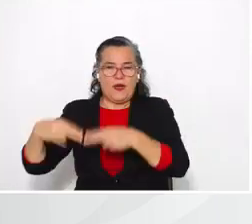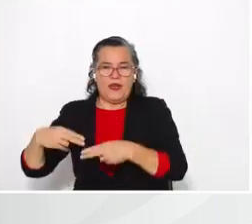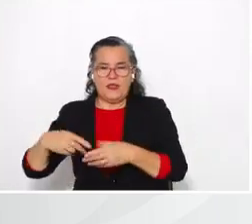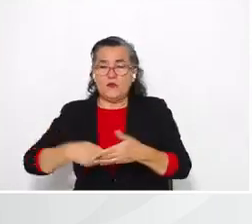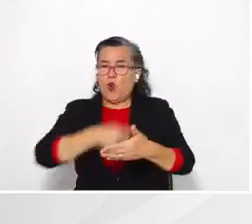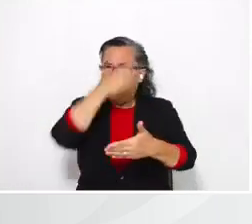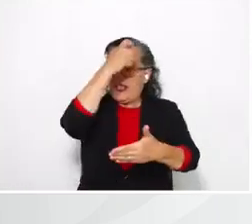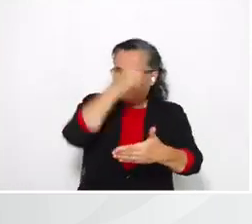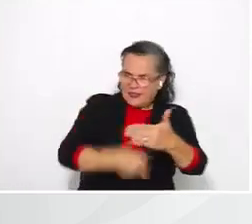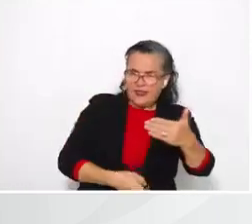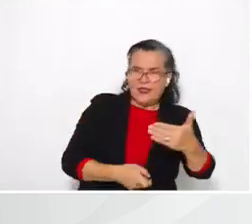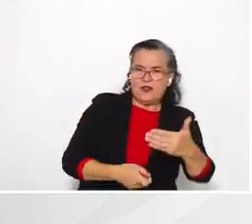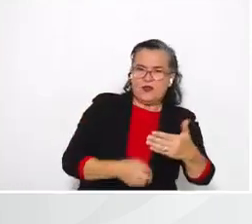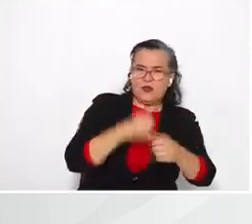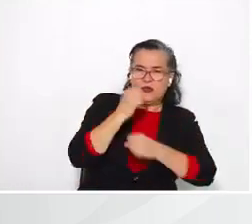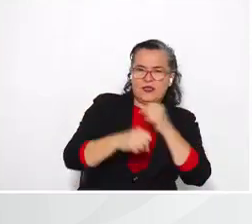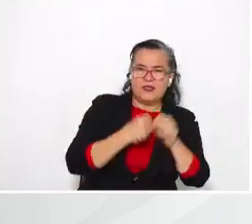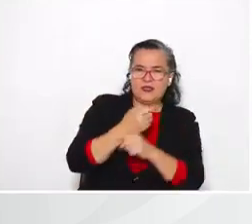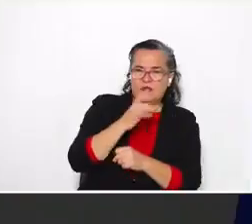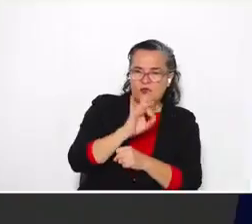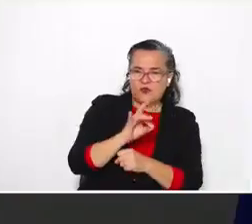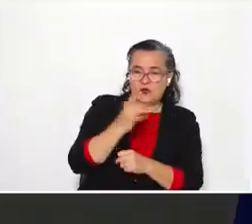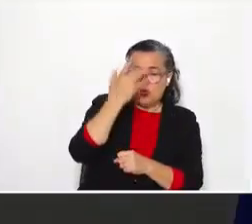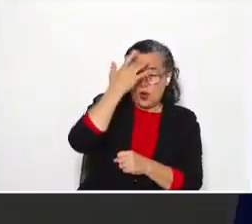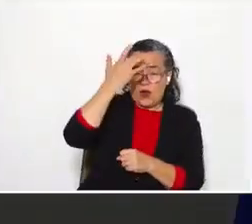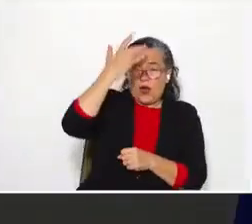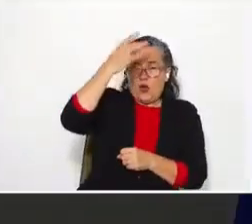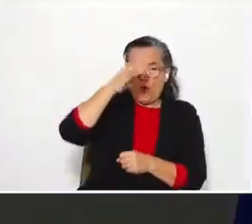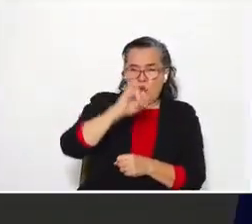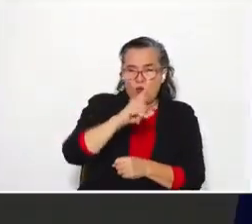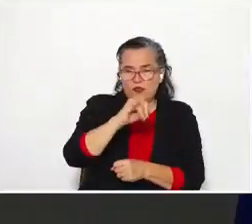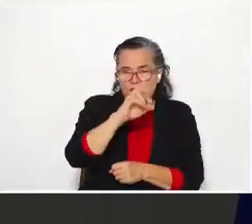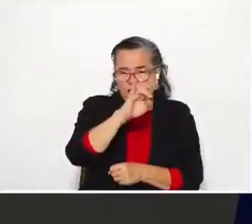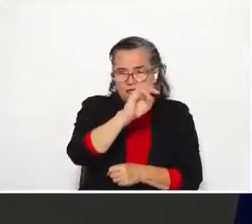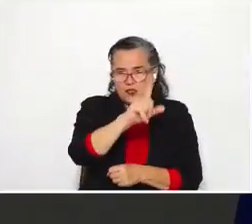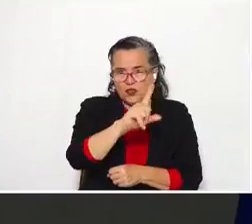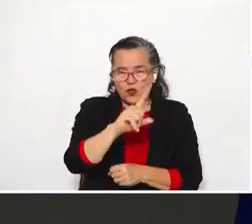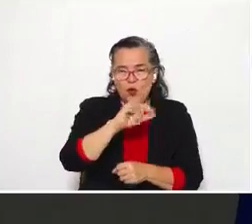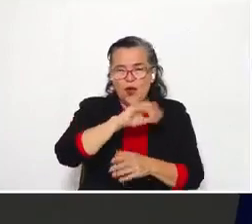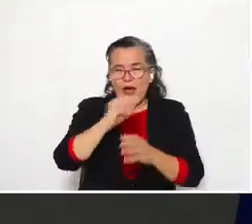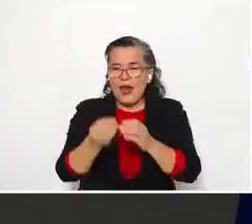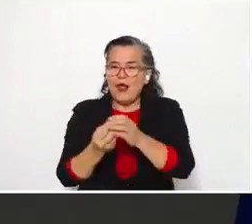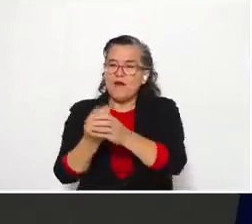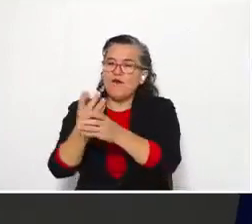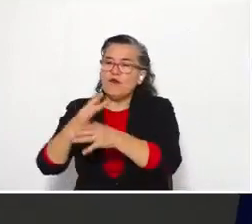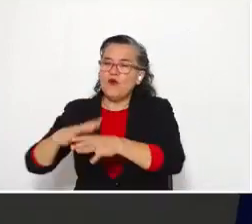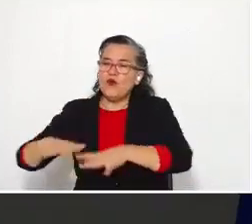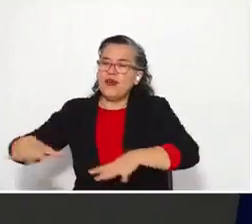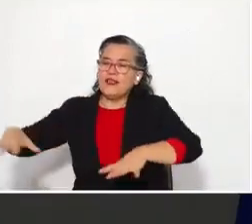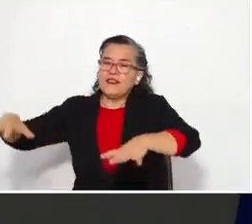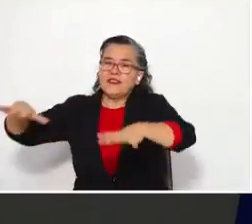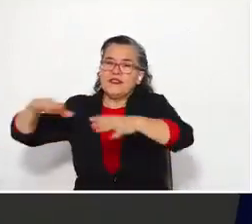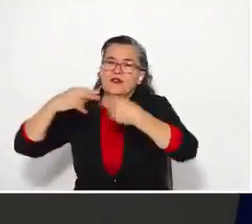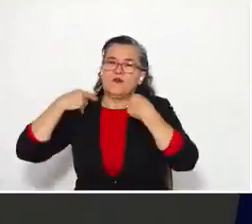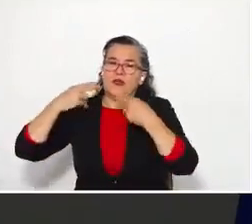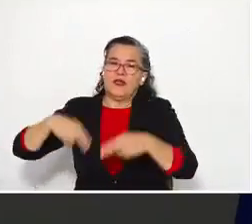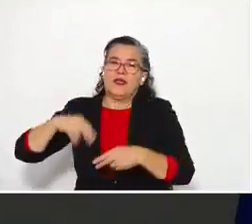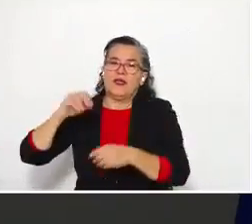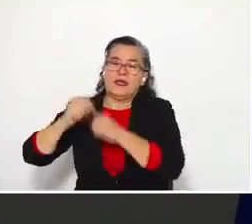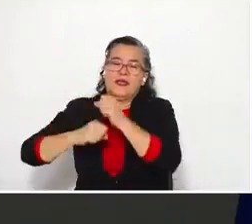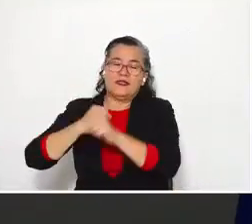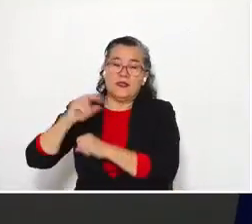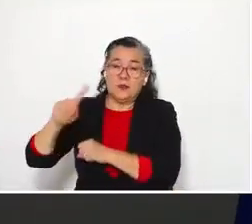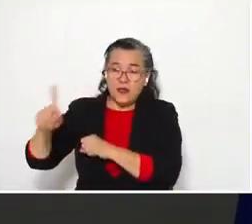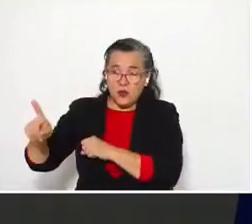del siglo XVIII, harán florecer la humanidad en el siglo XXI.